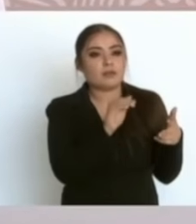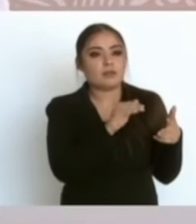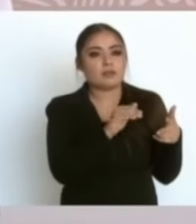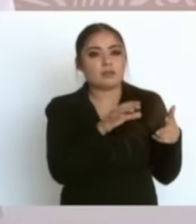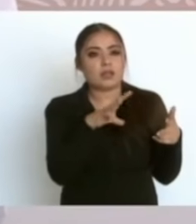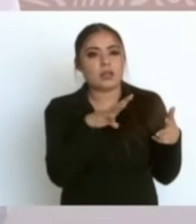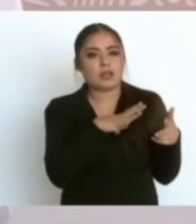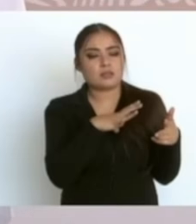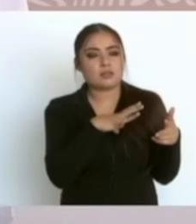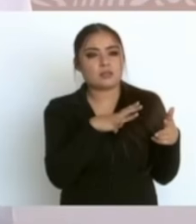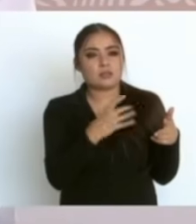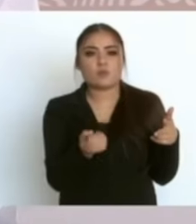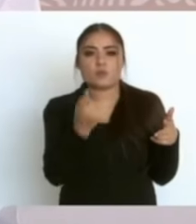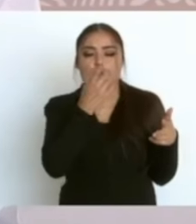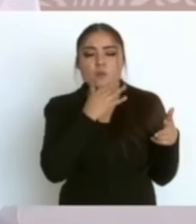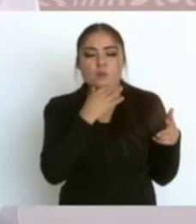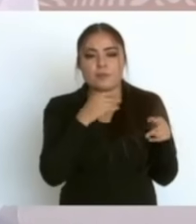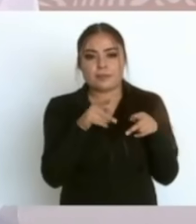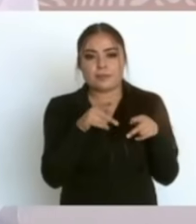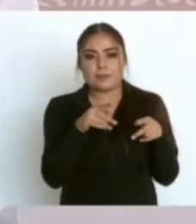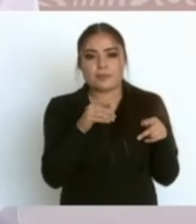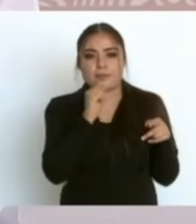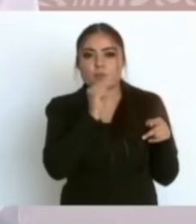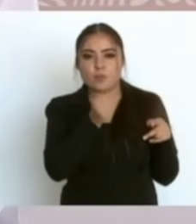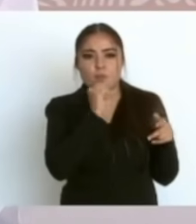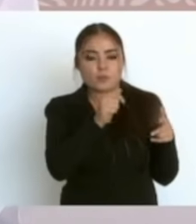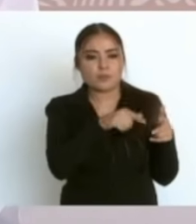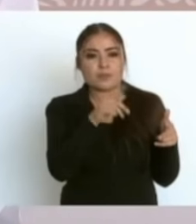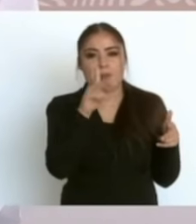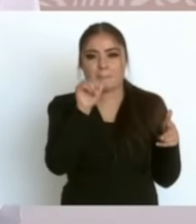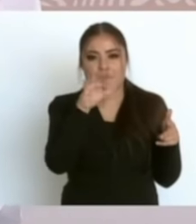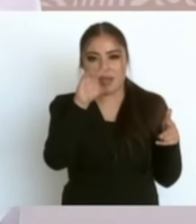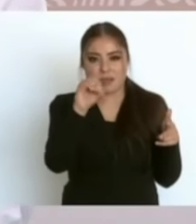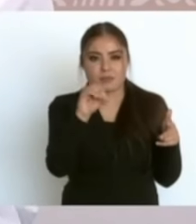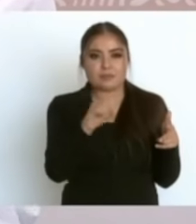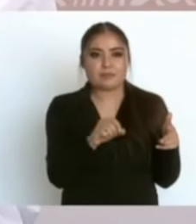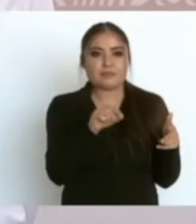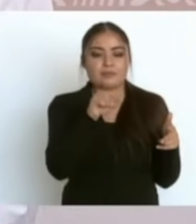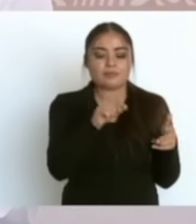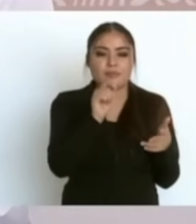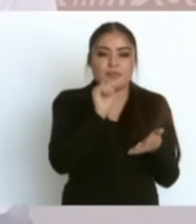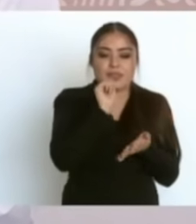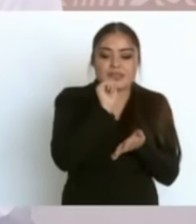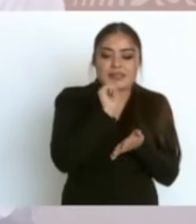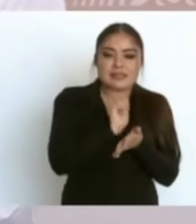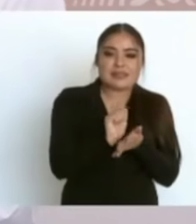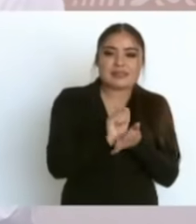había un periodista el finado paco martínez de la vega escribía